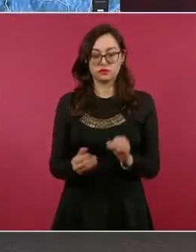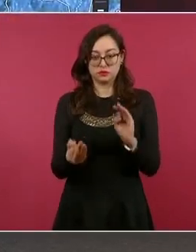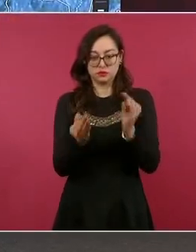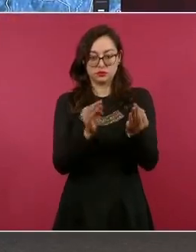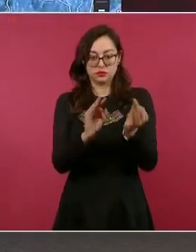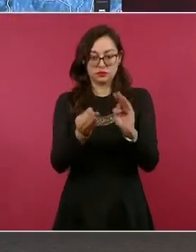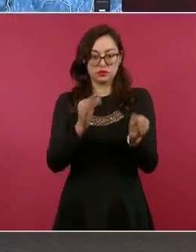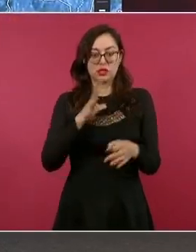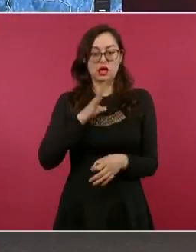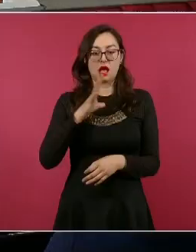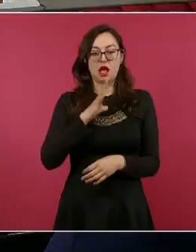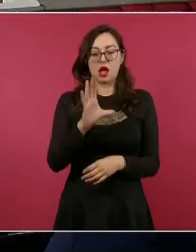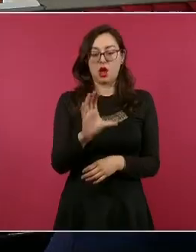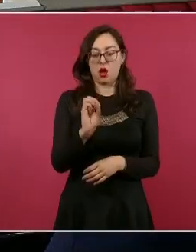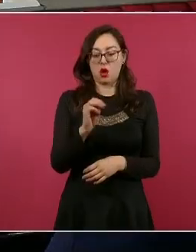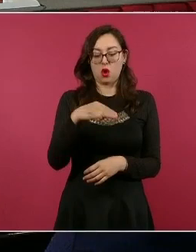Compostela.